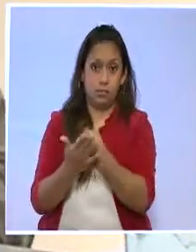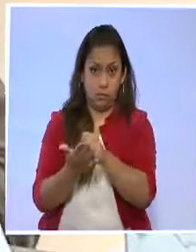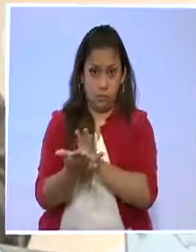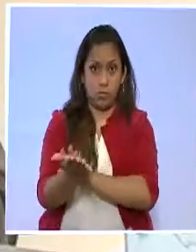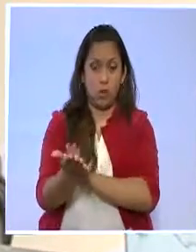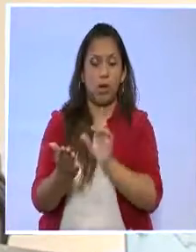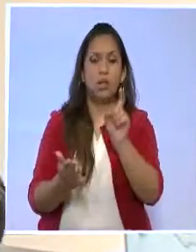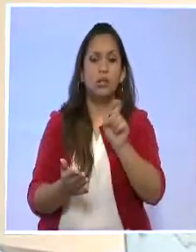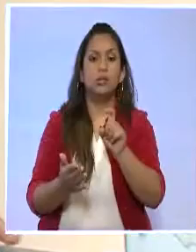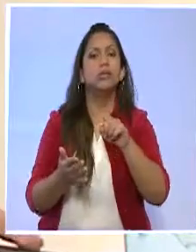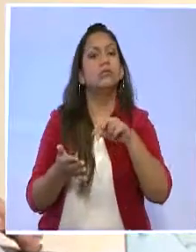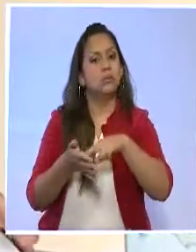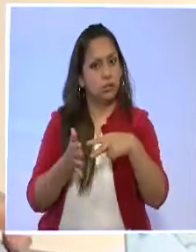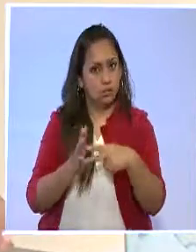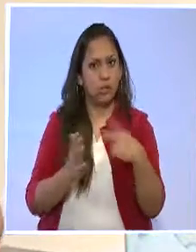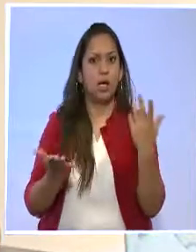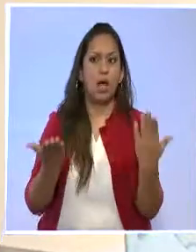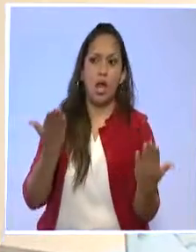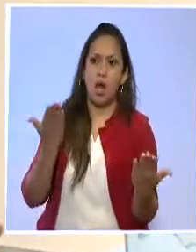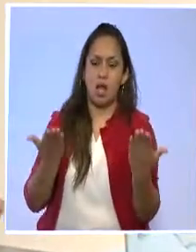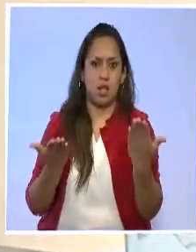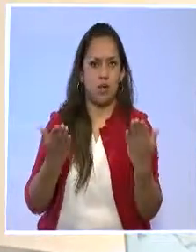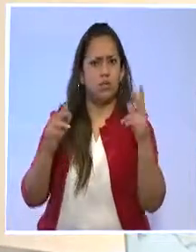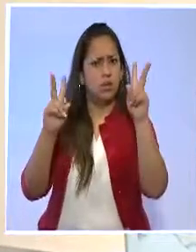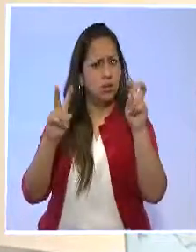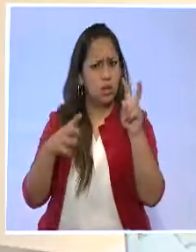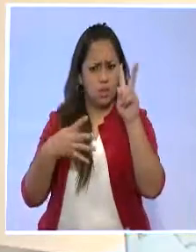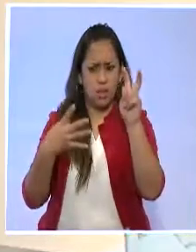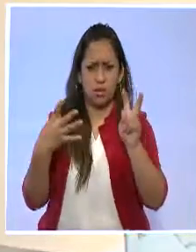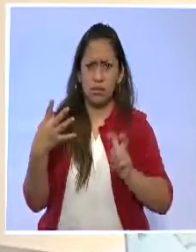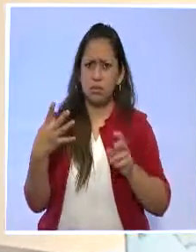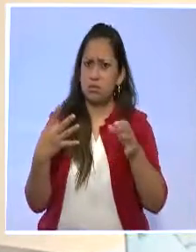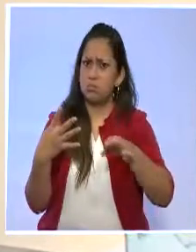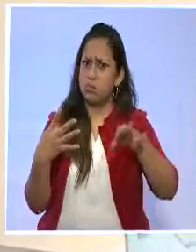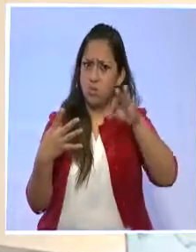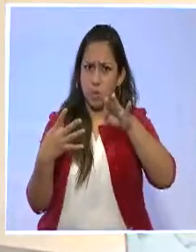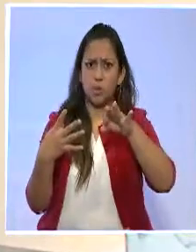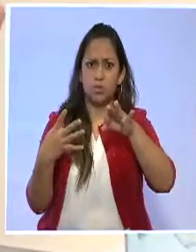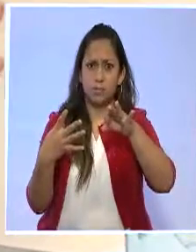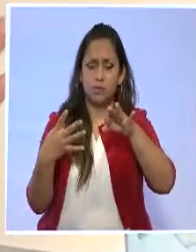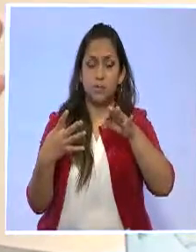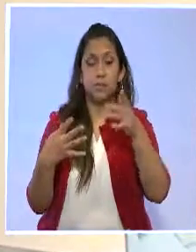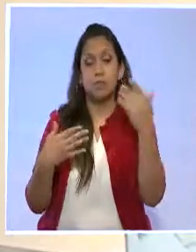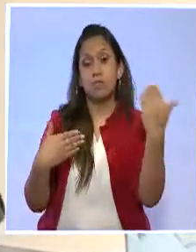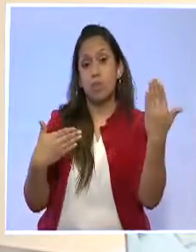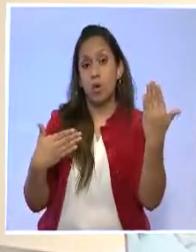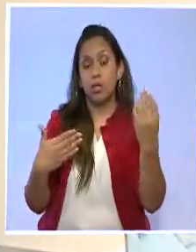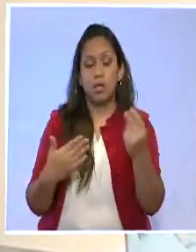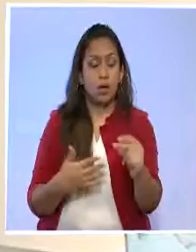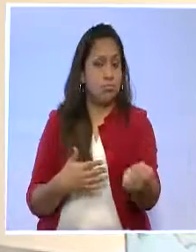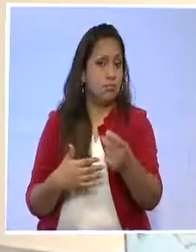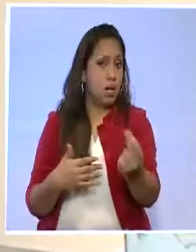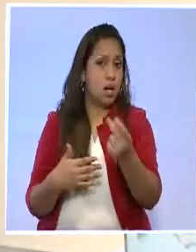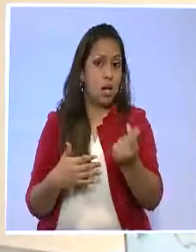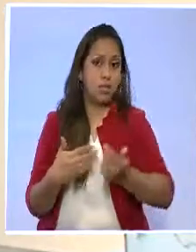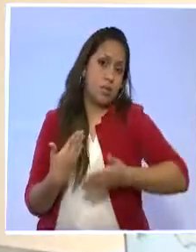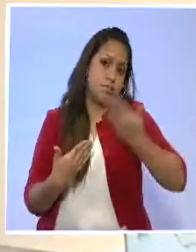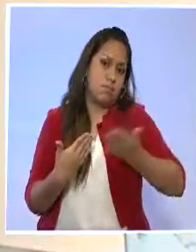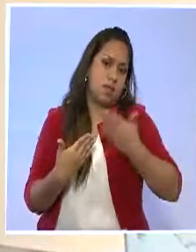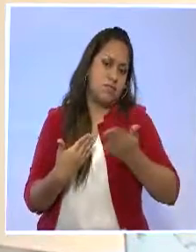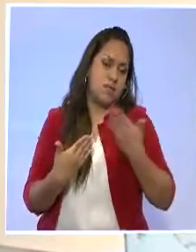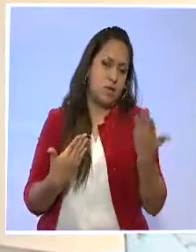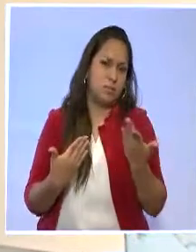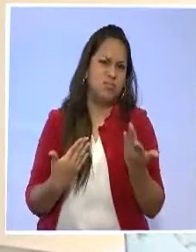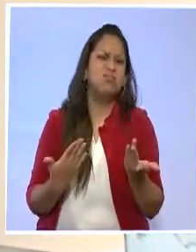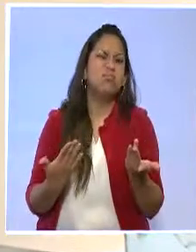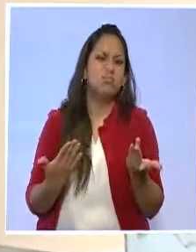financiero con temas que son para nosotros fundamentales es decir la política más rápida y más fácil sería